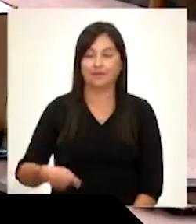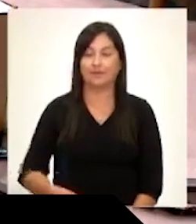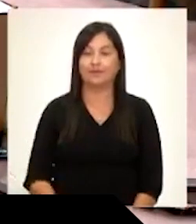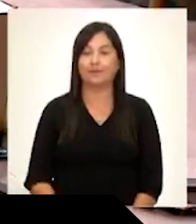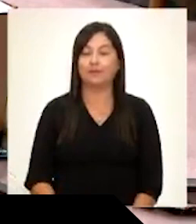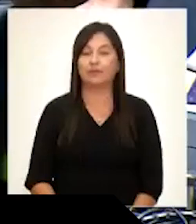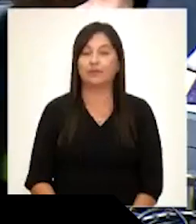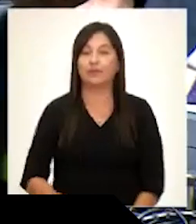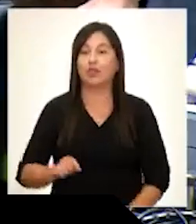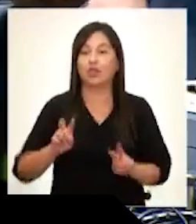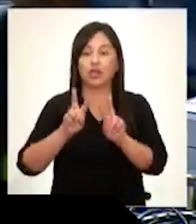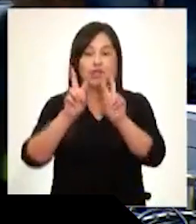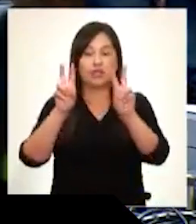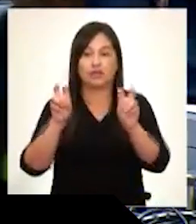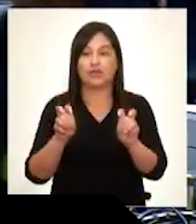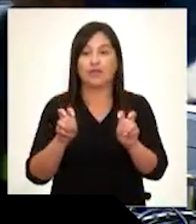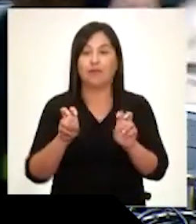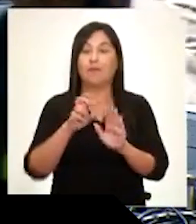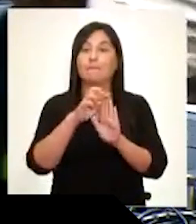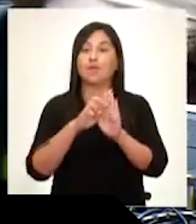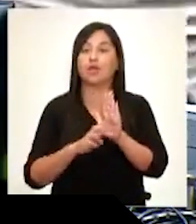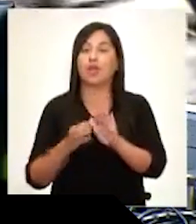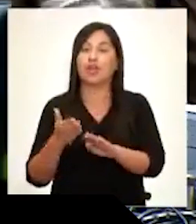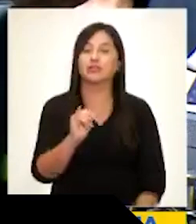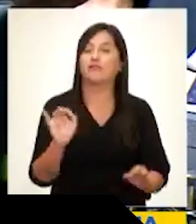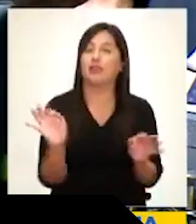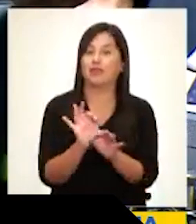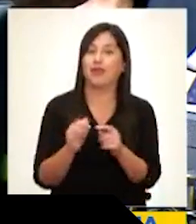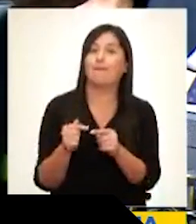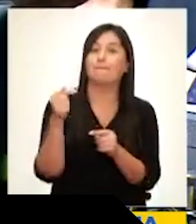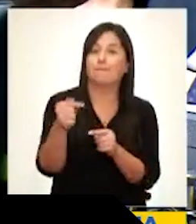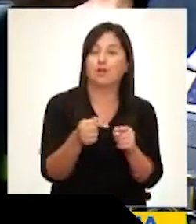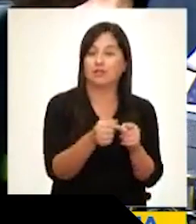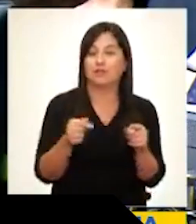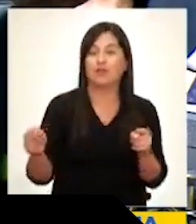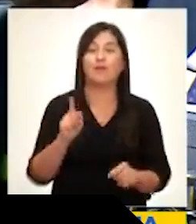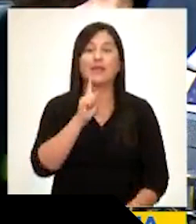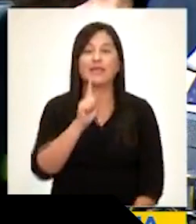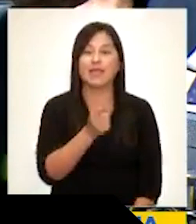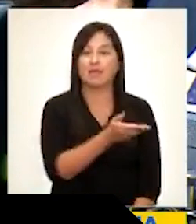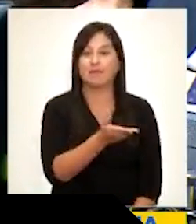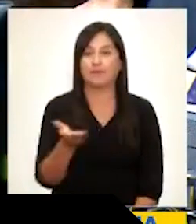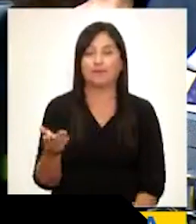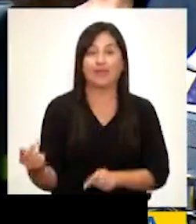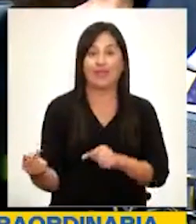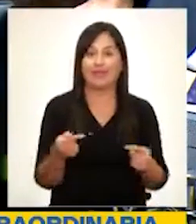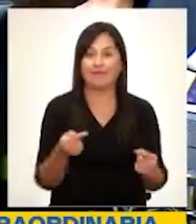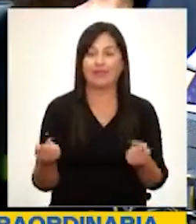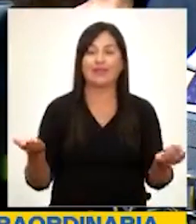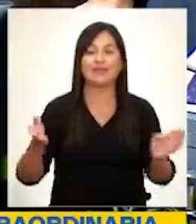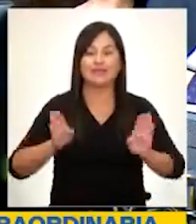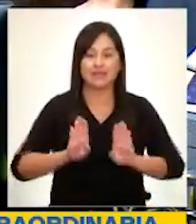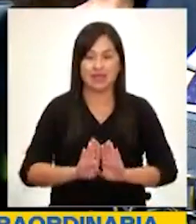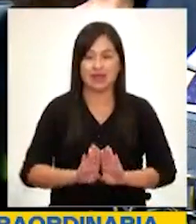2023 el proyecto aborda cuatro ámbitos modifica los programas vigentes del fondo de garantías especiales foges vivienda y